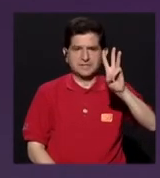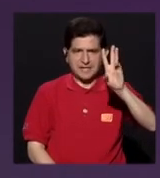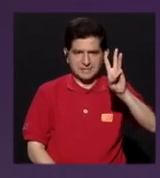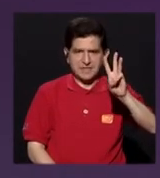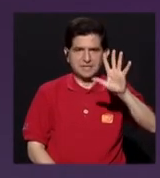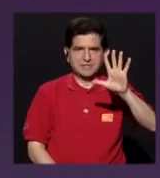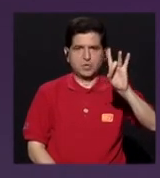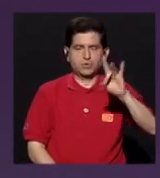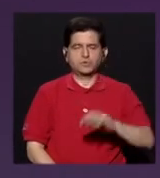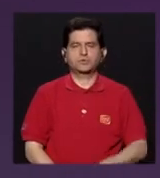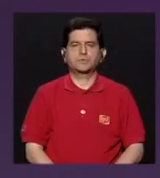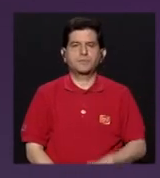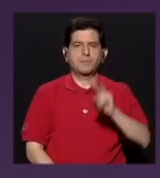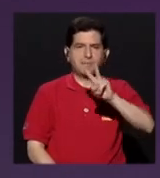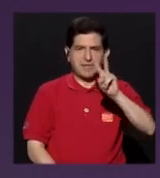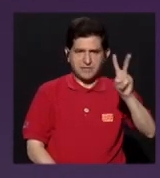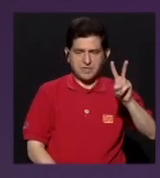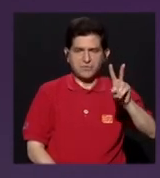2278-6658.